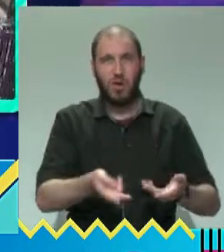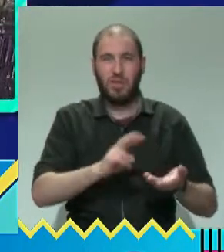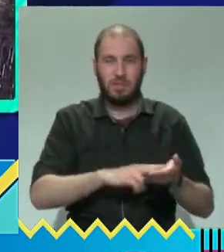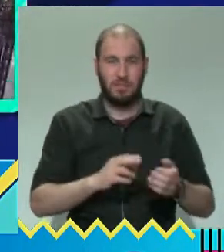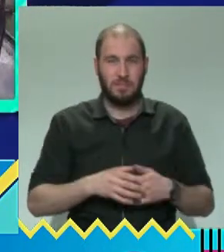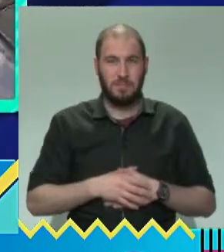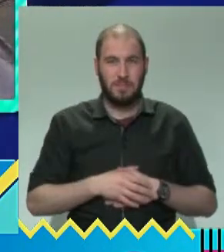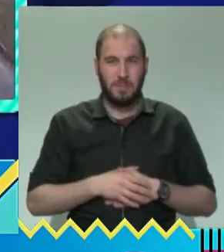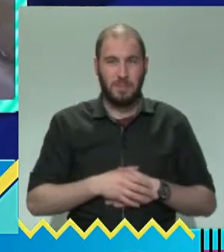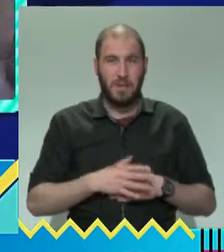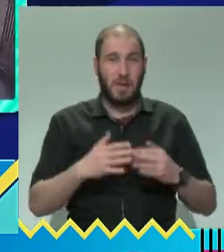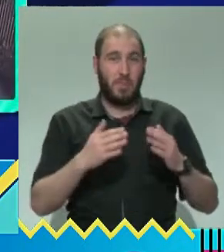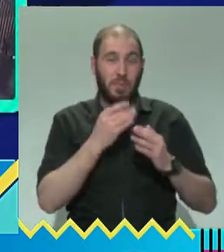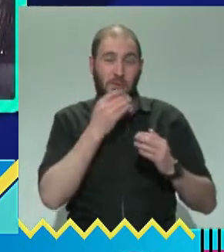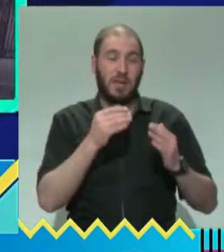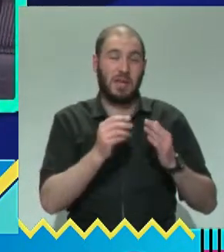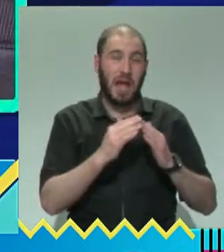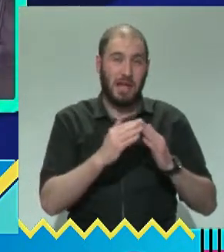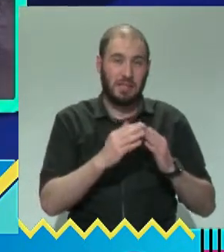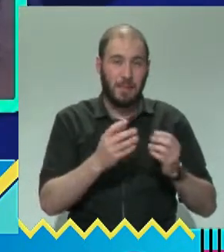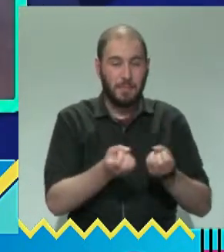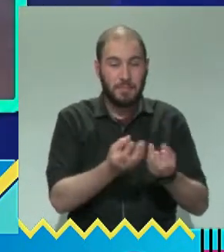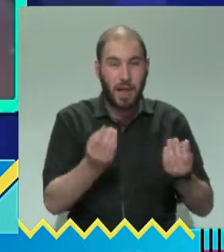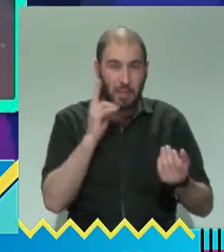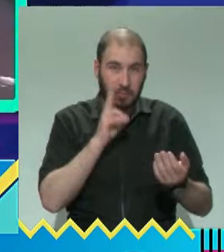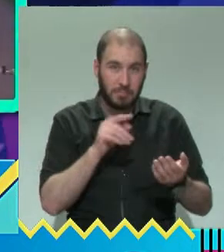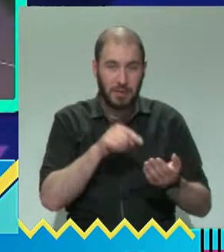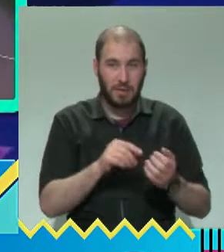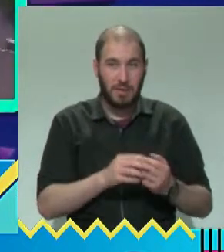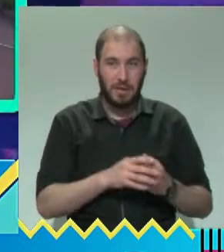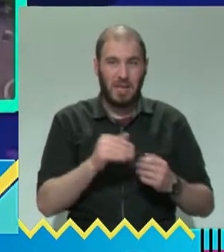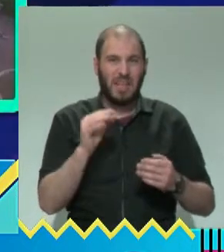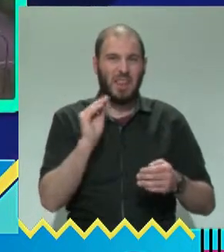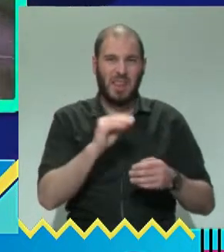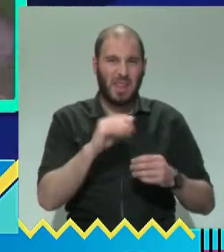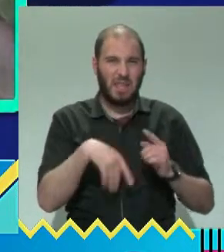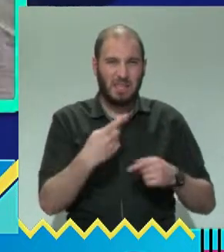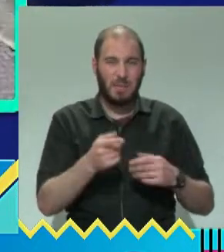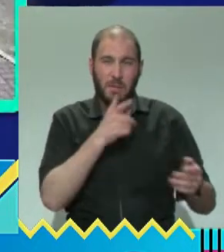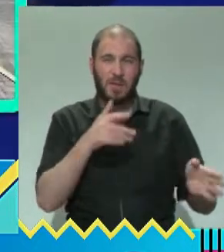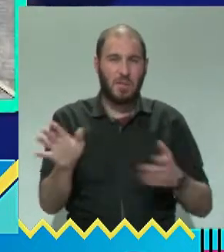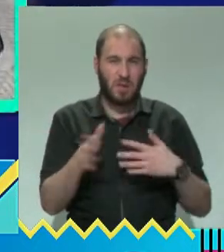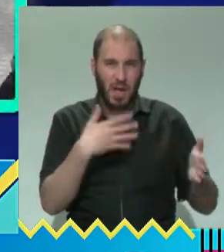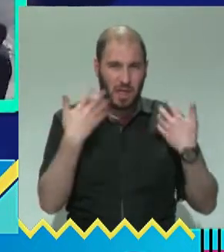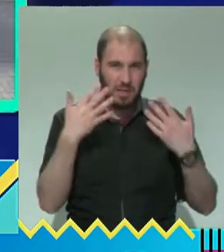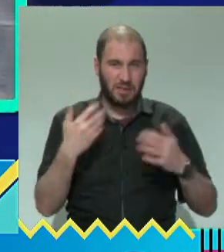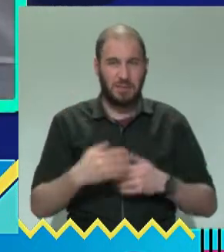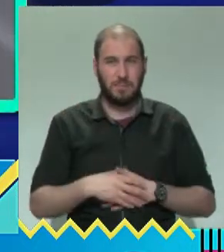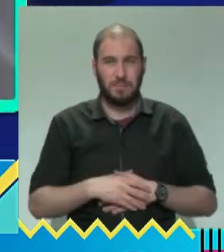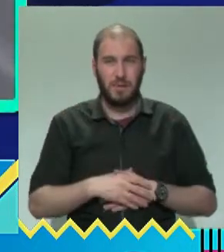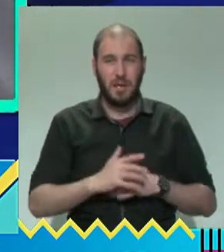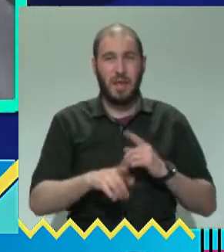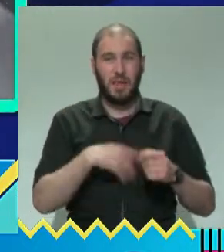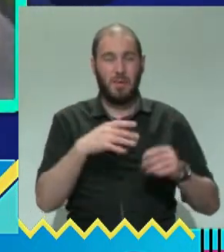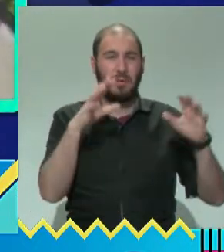más. En la casa de uno ve un malbón, una cosa así, y lo ve lleno de tierra cuando hay un sonda, por ejemplo. Claro. Y después